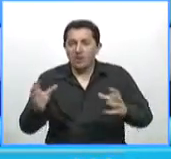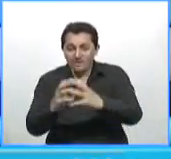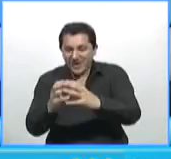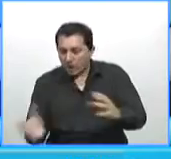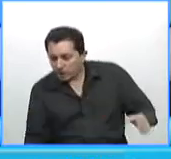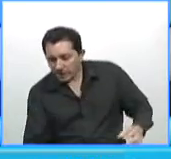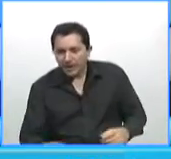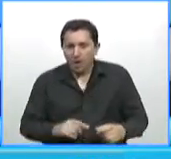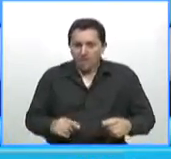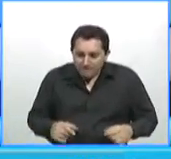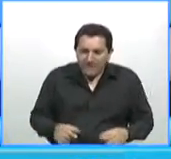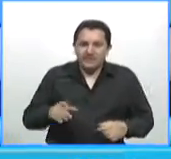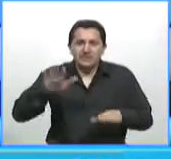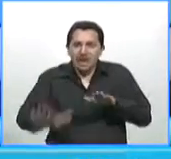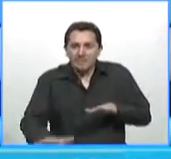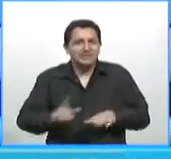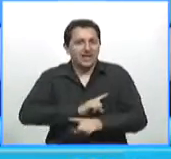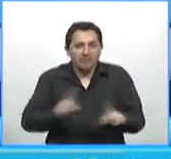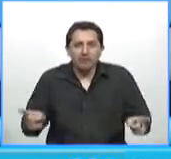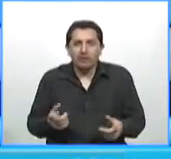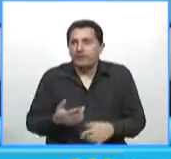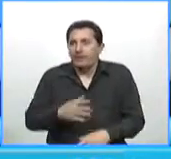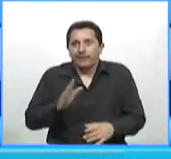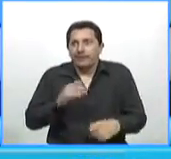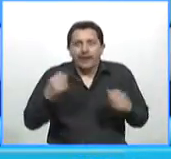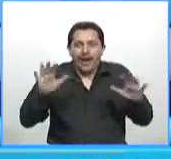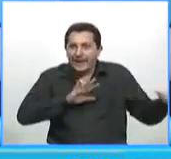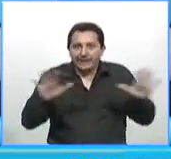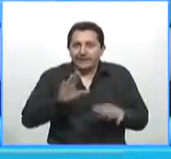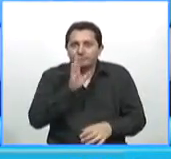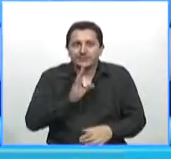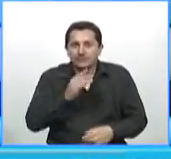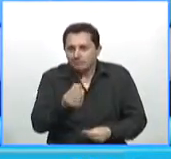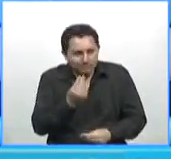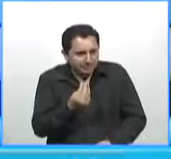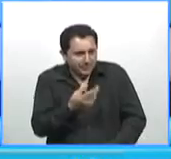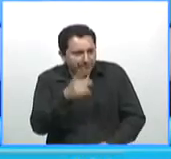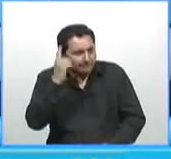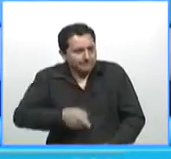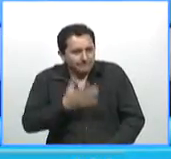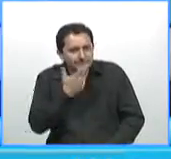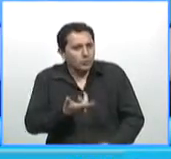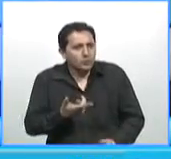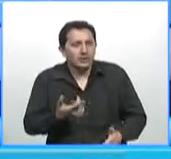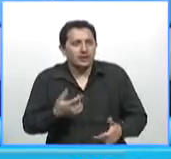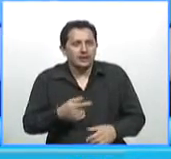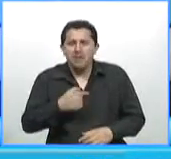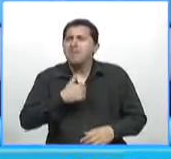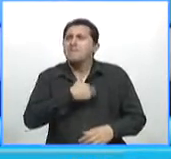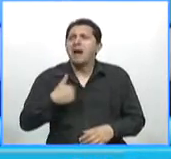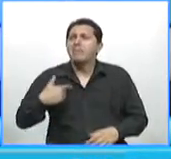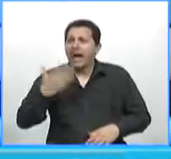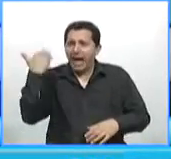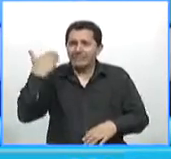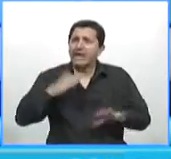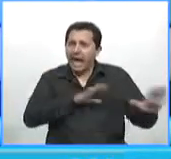no la puedes pisar, o sea, estás... Hay que bancarse de arquera, entonces. Eso, en hockey. ¿Y por qué sos arquera? ¿Cómo lo decidiste? Mi mamá era arquera en mi club,